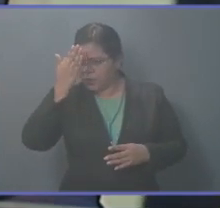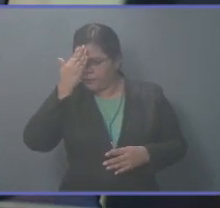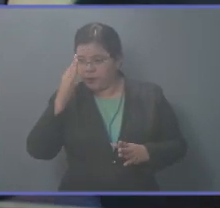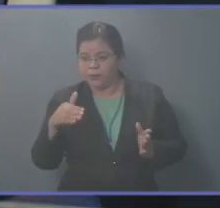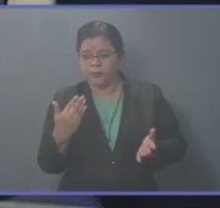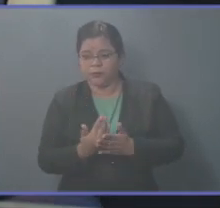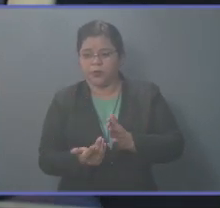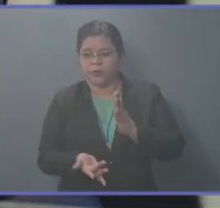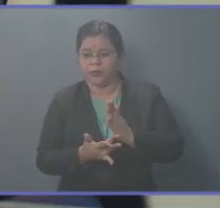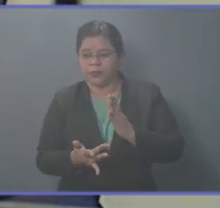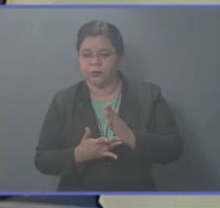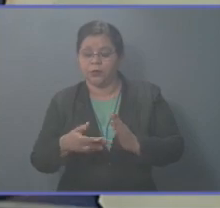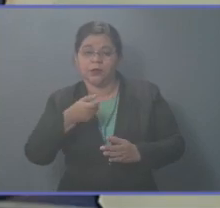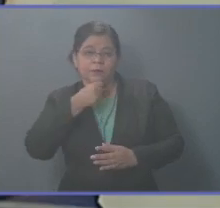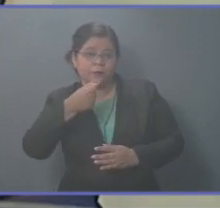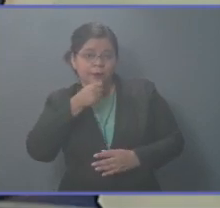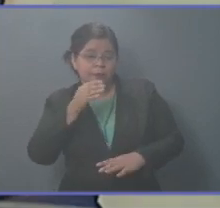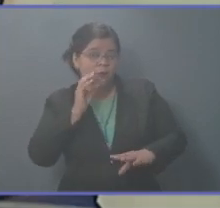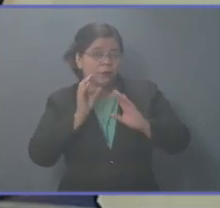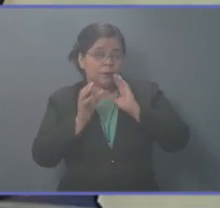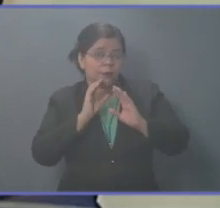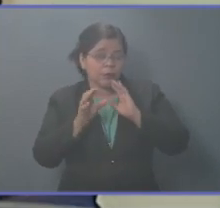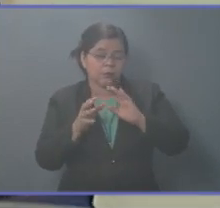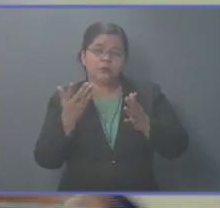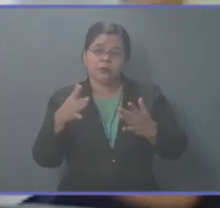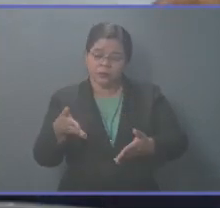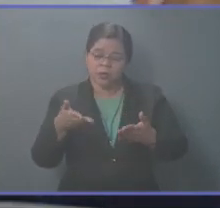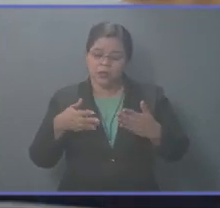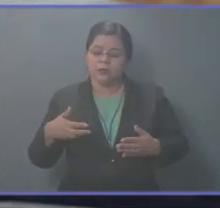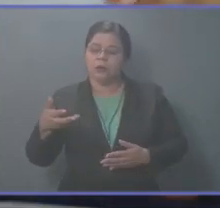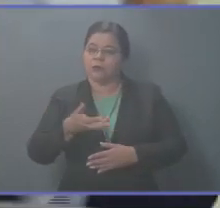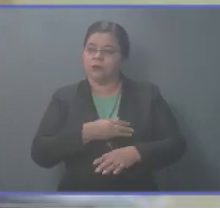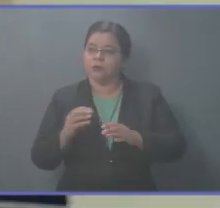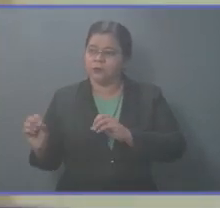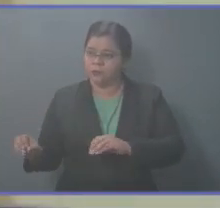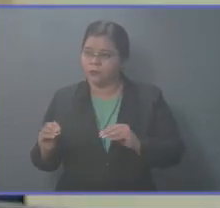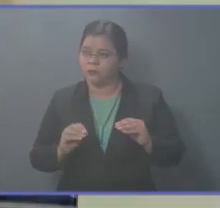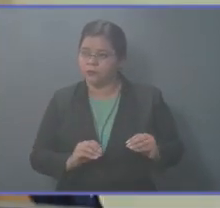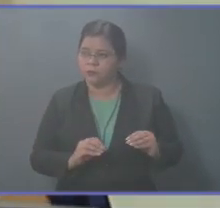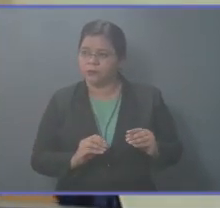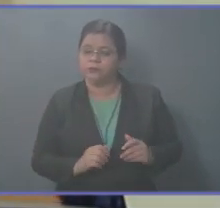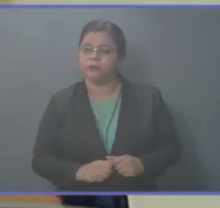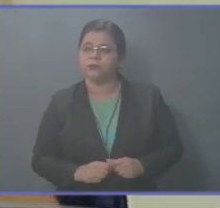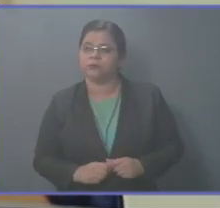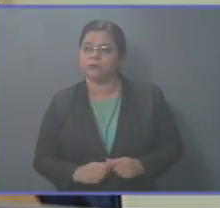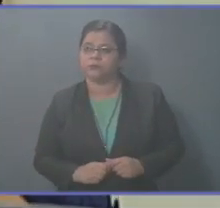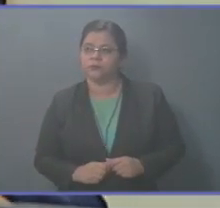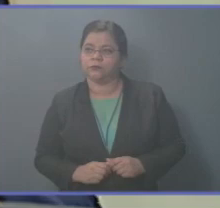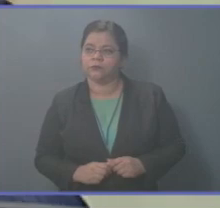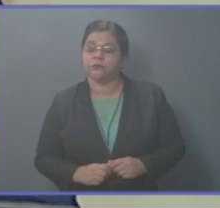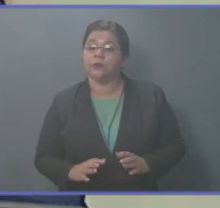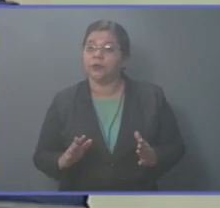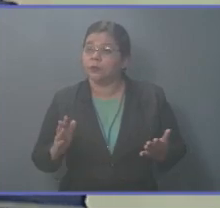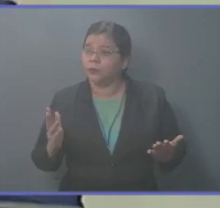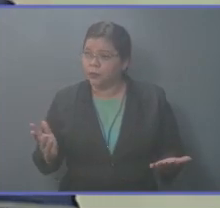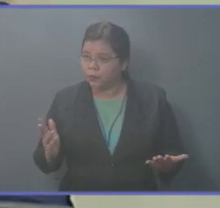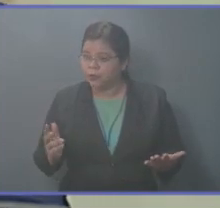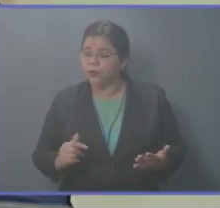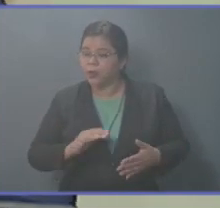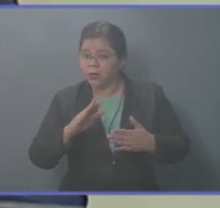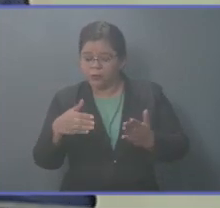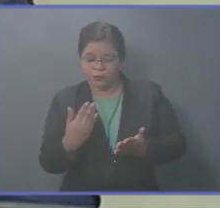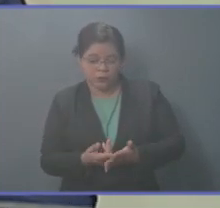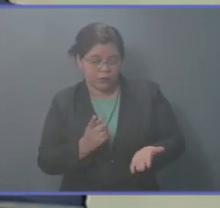las tecnologías de la información y comunicación sirvan para la fijación de tales hechos. Más cuando éstas